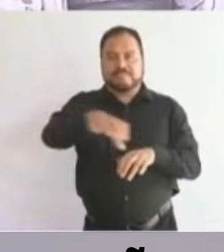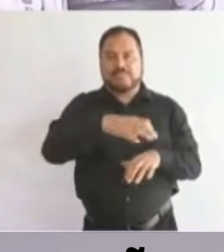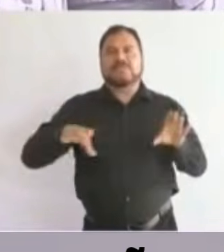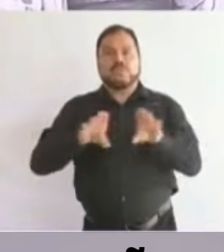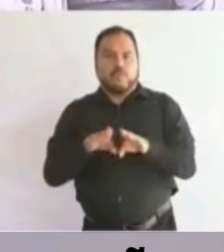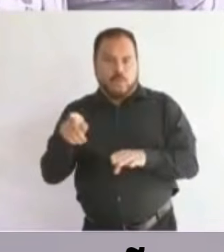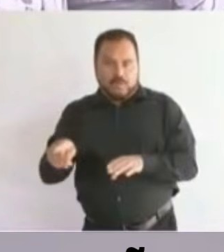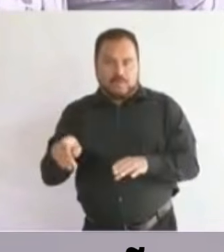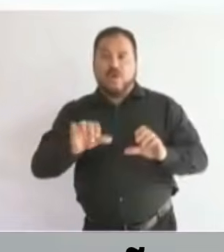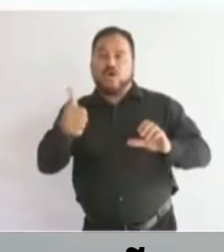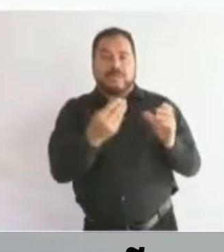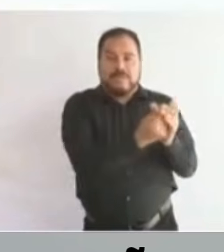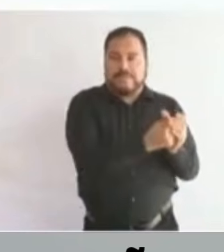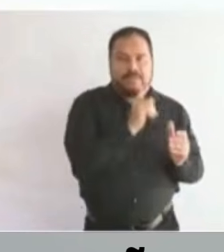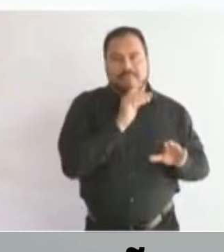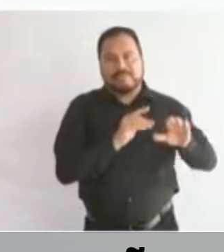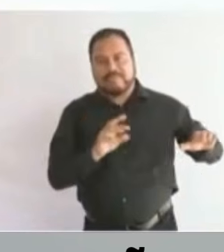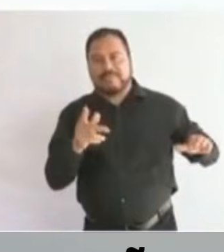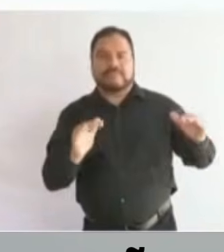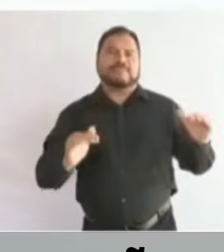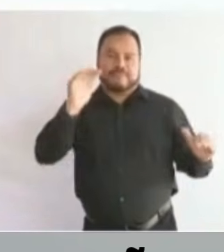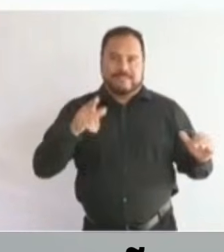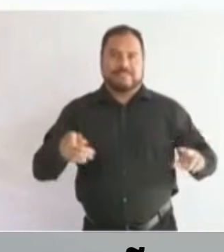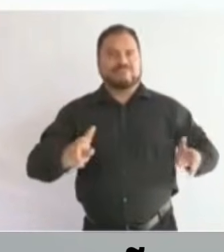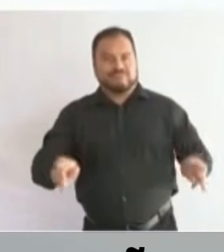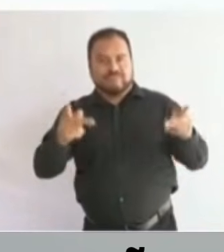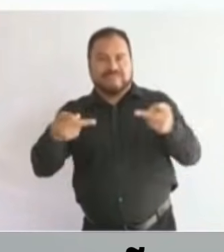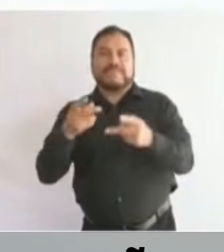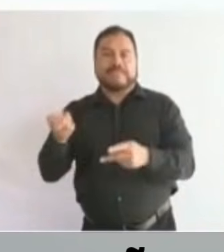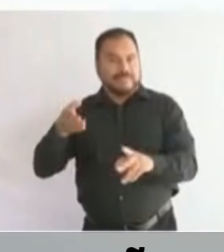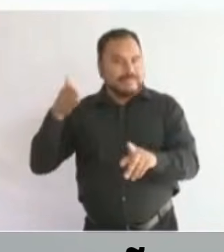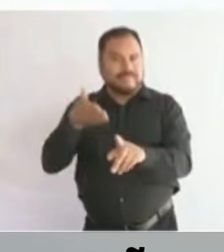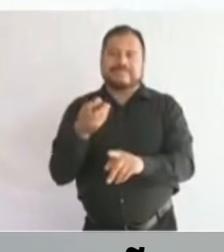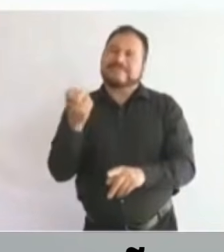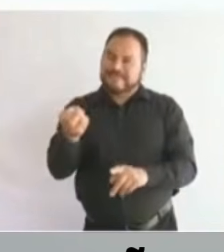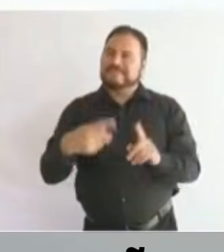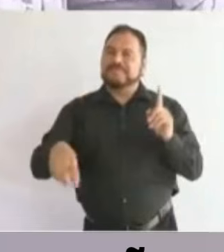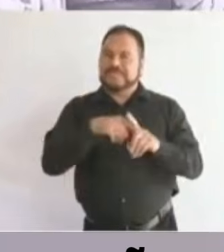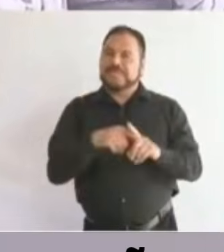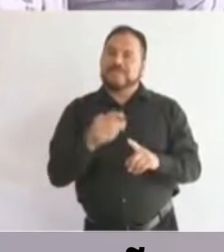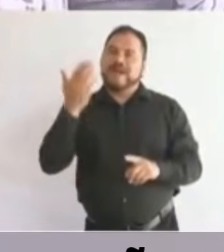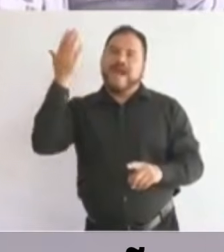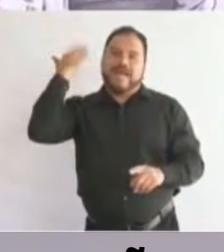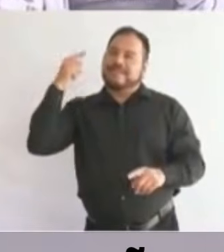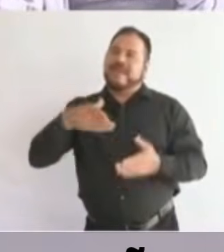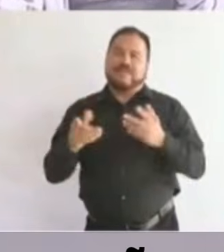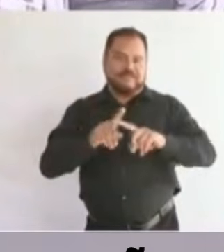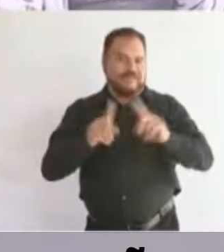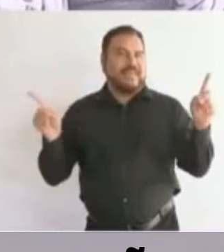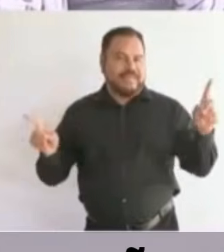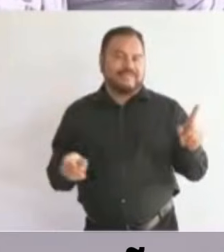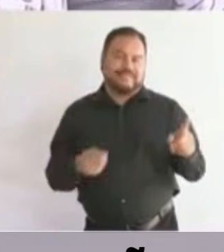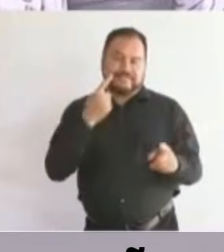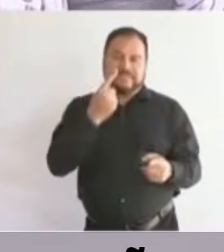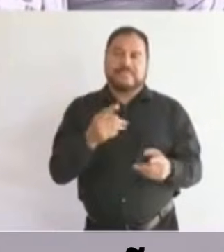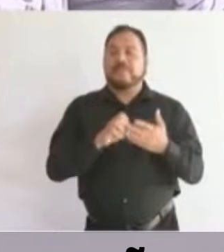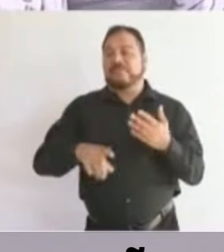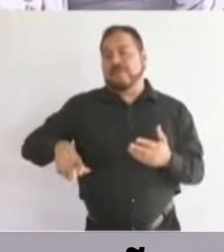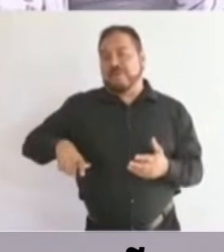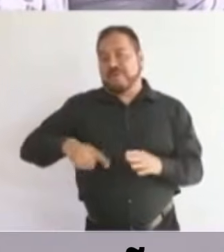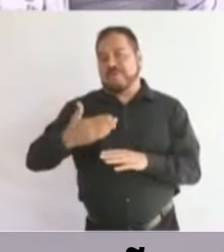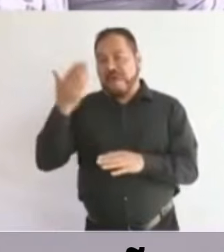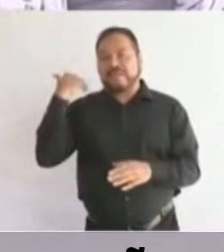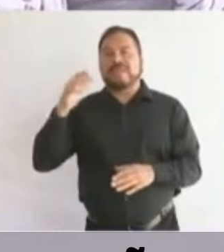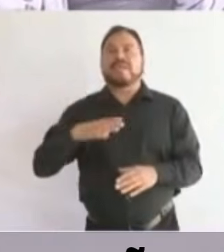encima de las privadas. Y eso también le da una visión completamente distinta a la CFE. En el sexenio anterior fueron